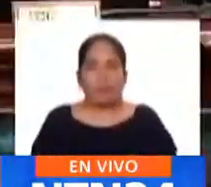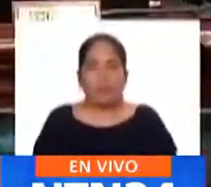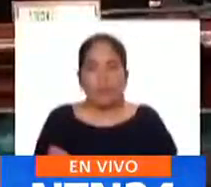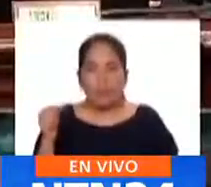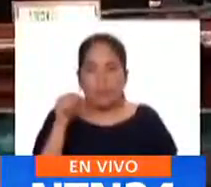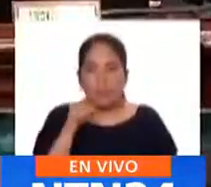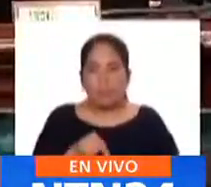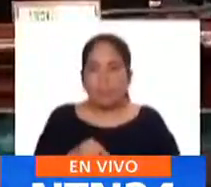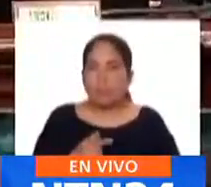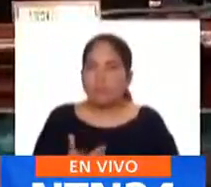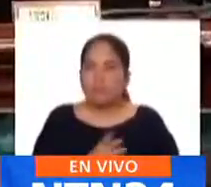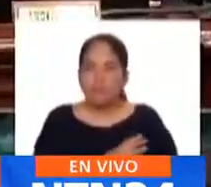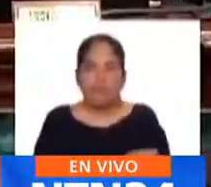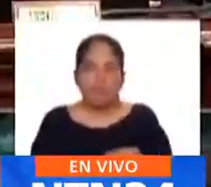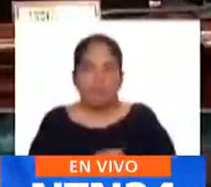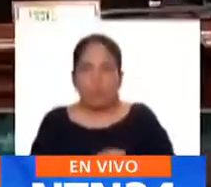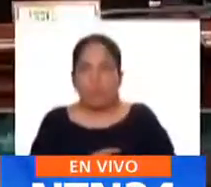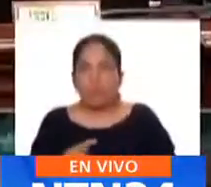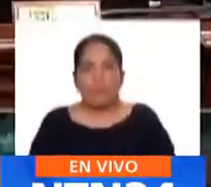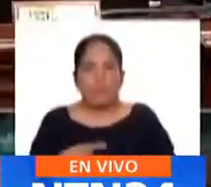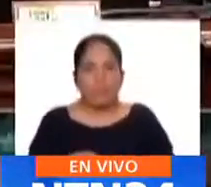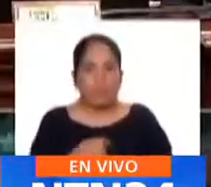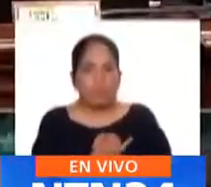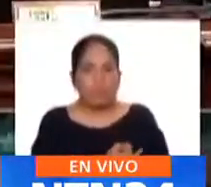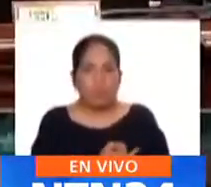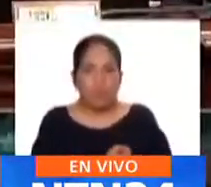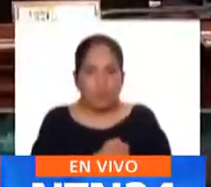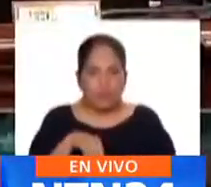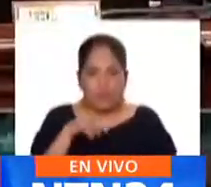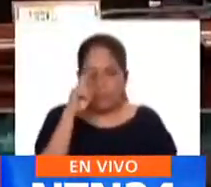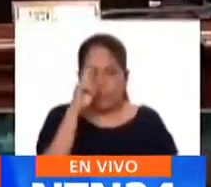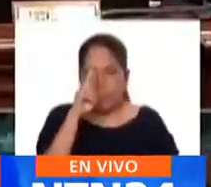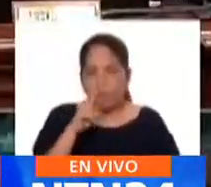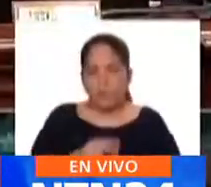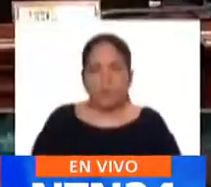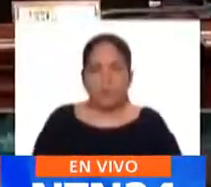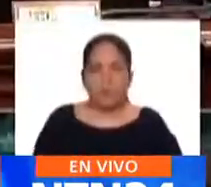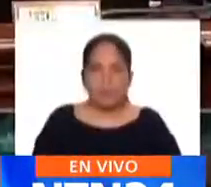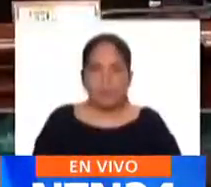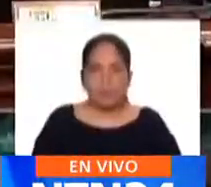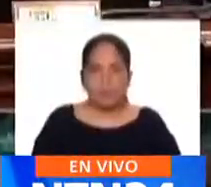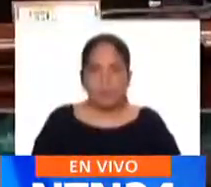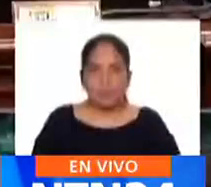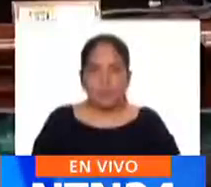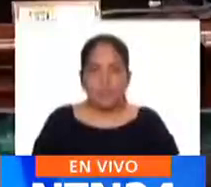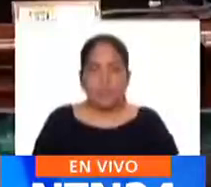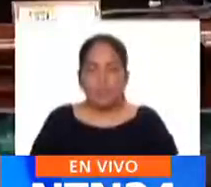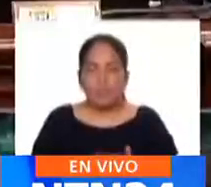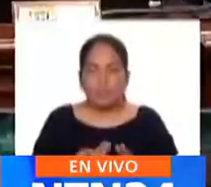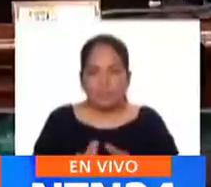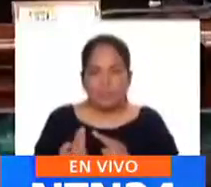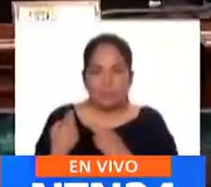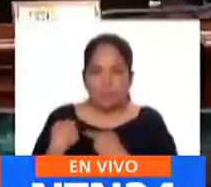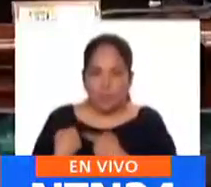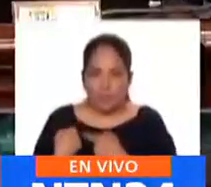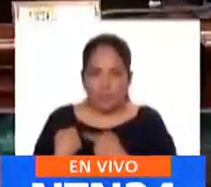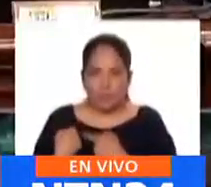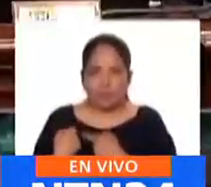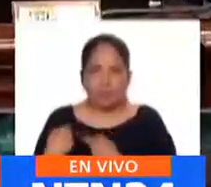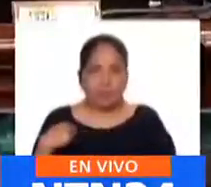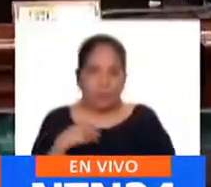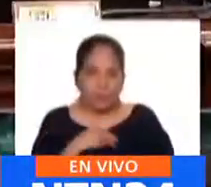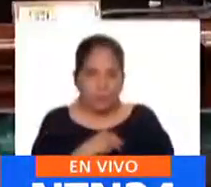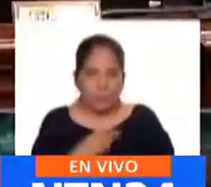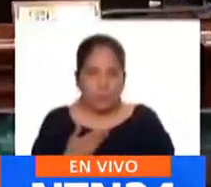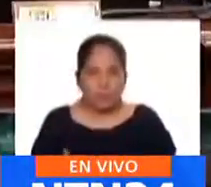acá fortaleciendo las instituciones del país. Eso es lo que nos corresponde hacer en nuestra